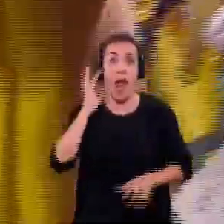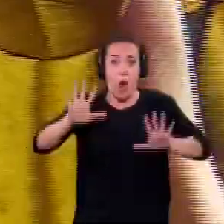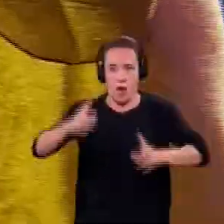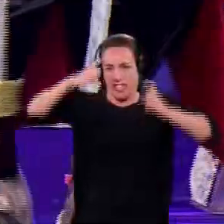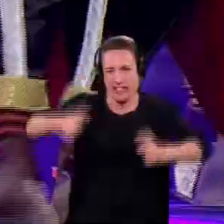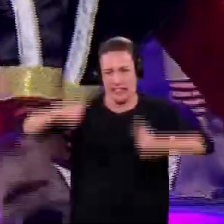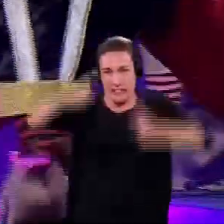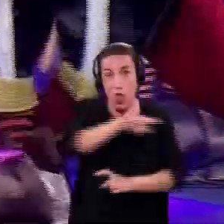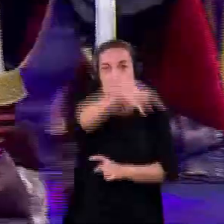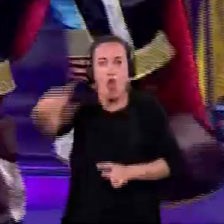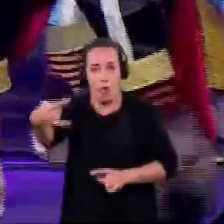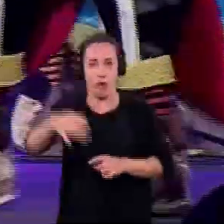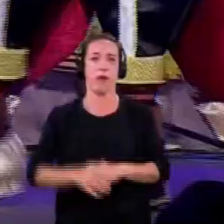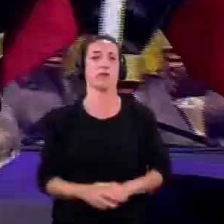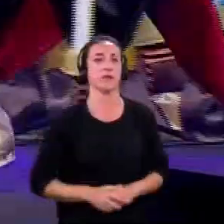merezca